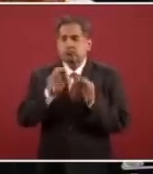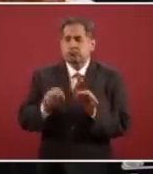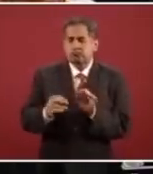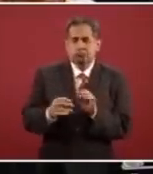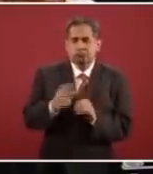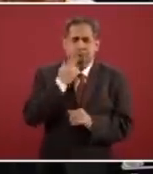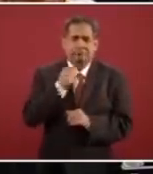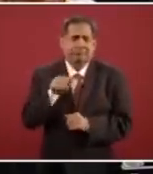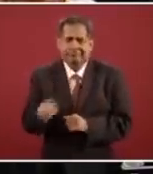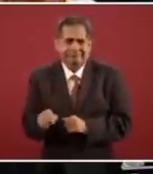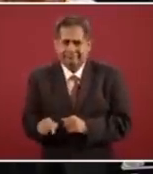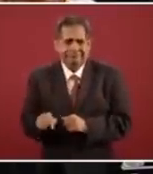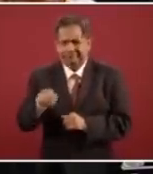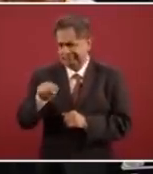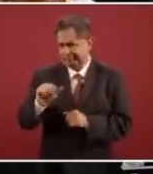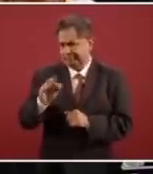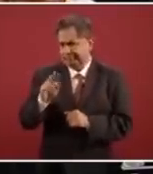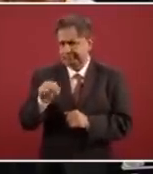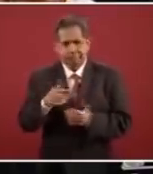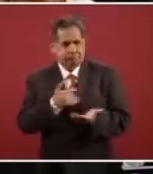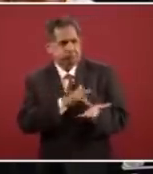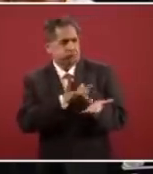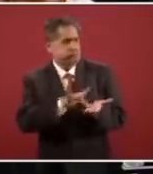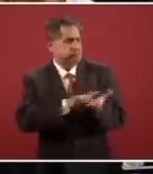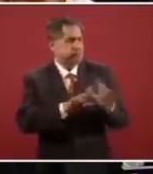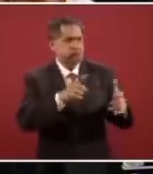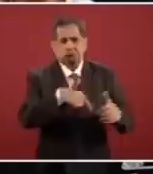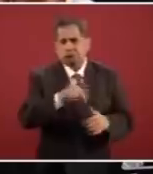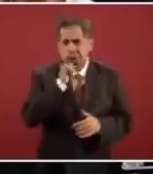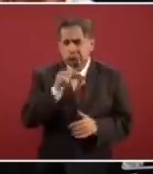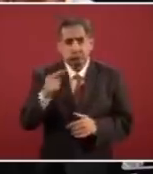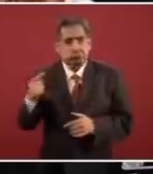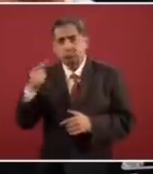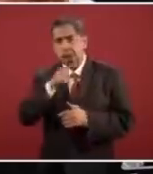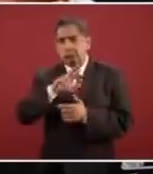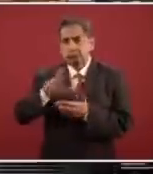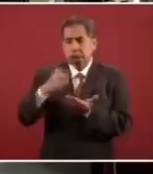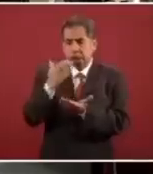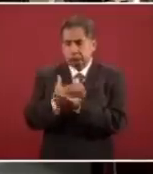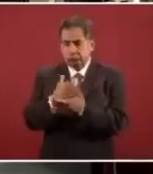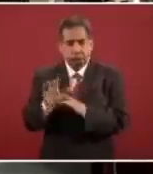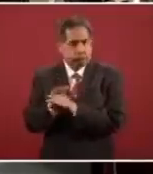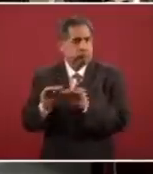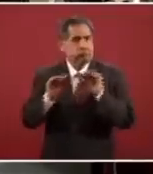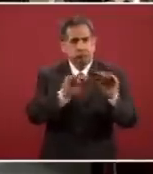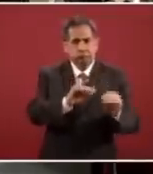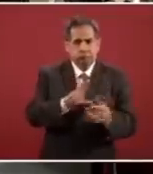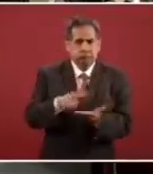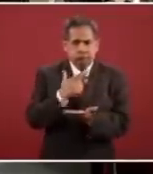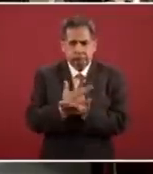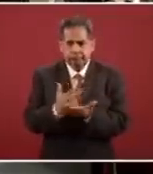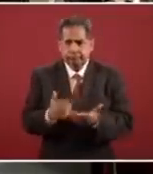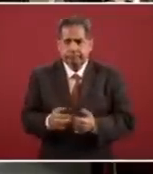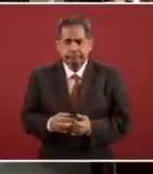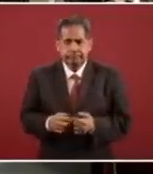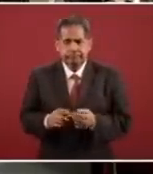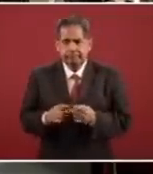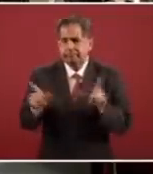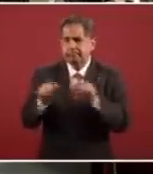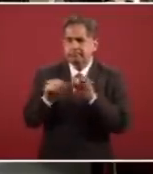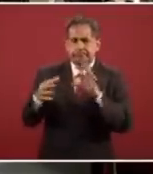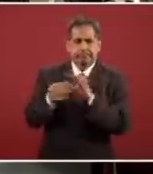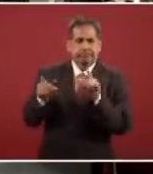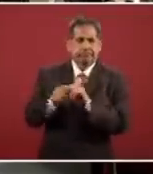prácticos en los productores nacionales, a Reynosa. Y bueno, en materia del tratado, ya nomás acortando, que